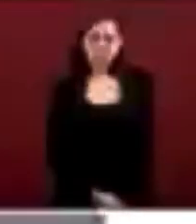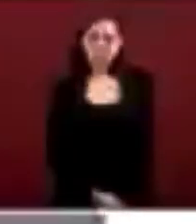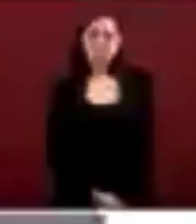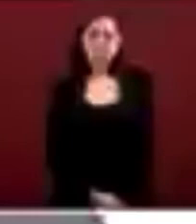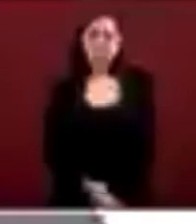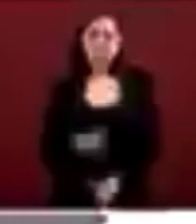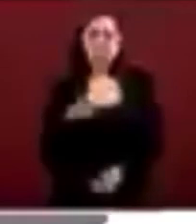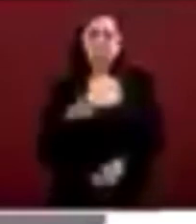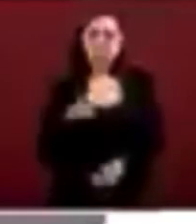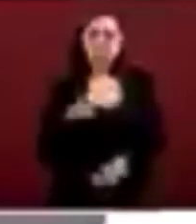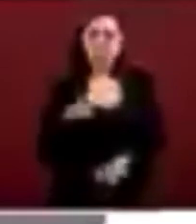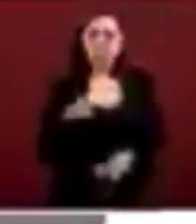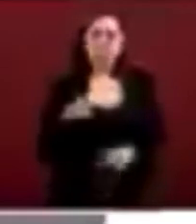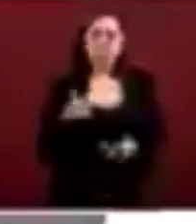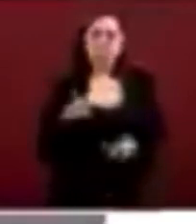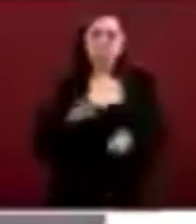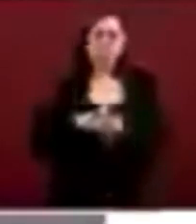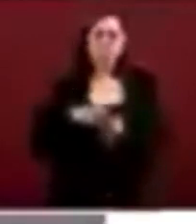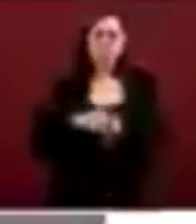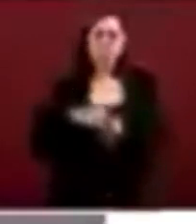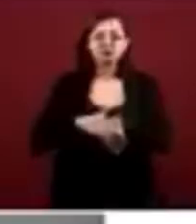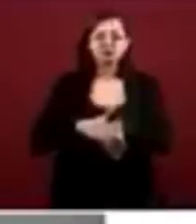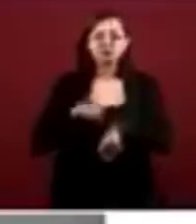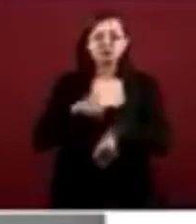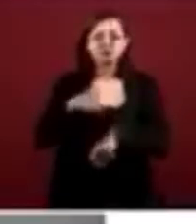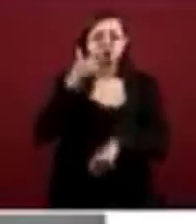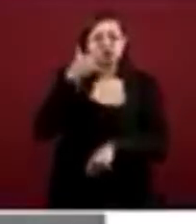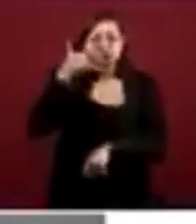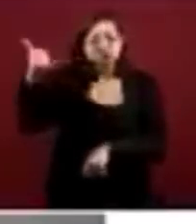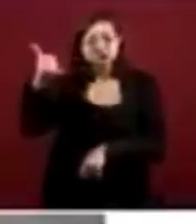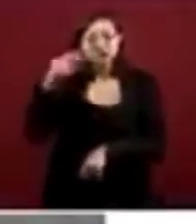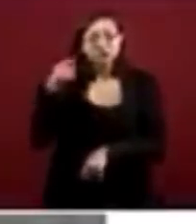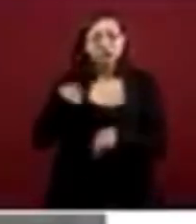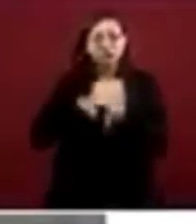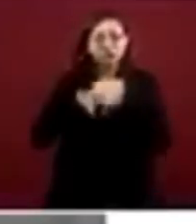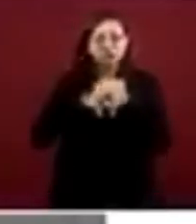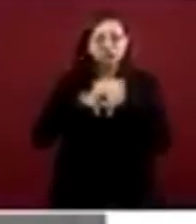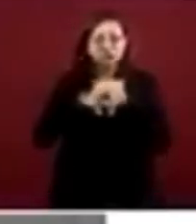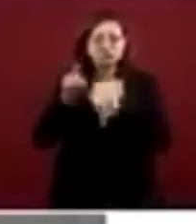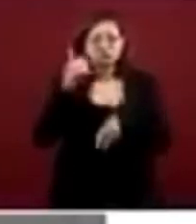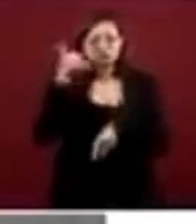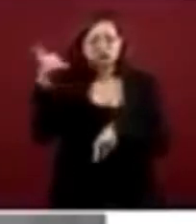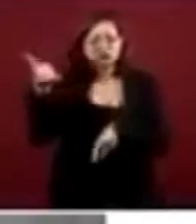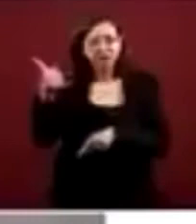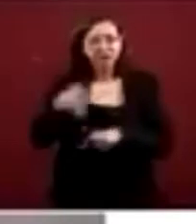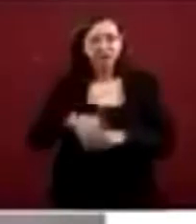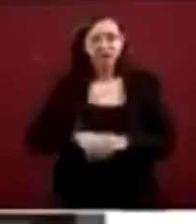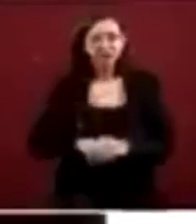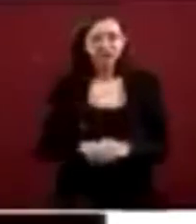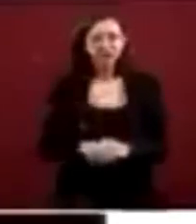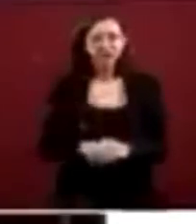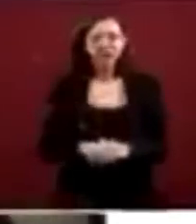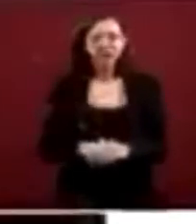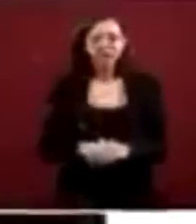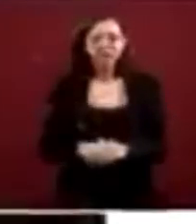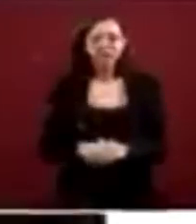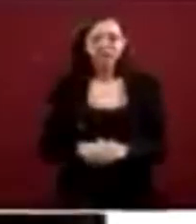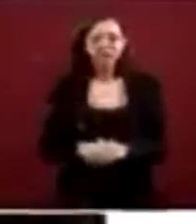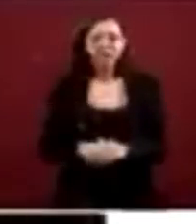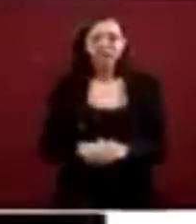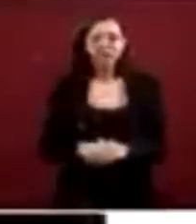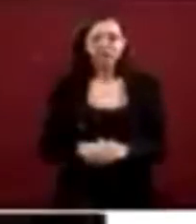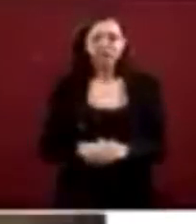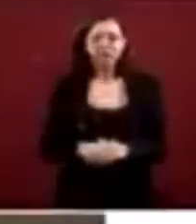ahí es donde está haciendo la llamada. ¿Cuánto tienes gente adentro? No, no tengo mis hijas. Diles que paren todo. Ya. Ya estuvo. Un poquito